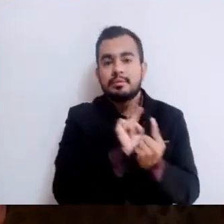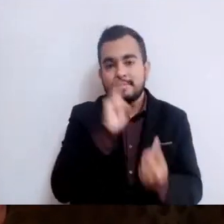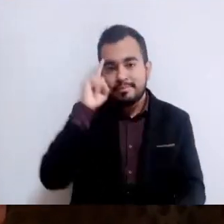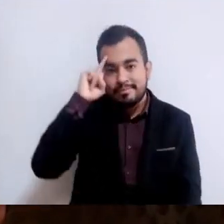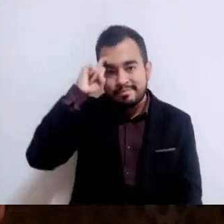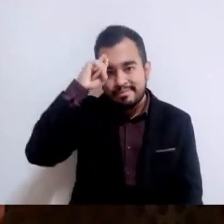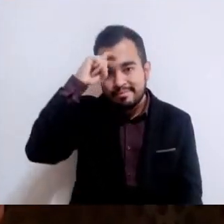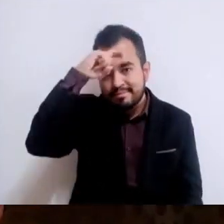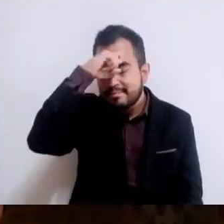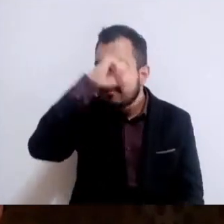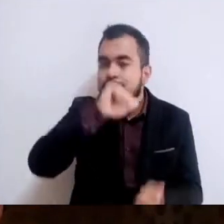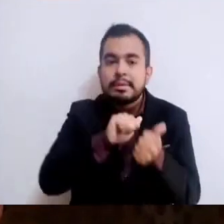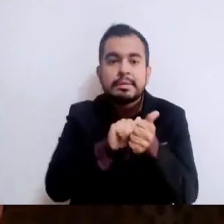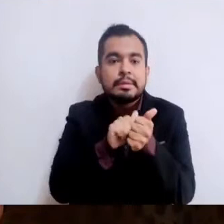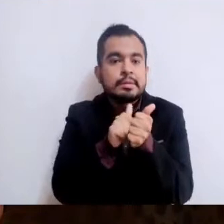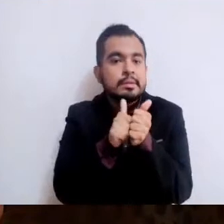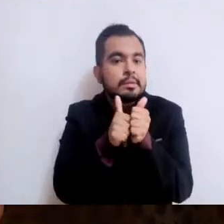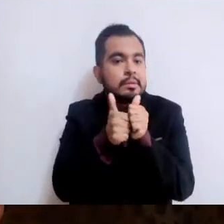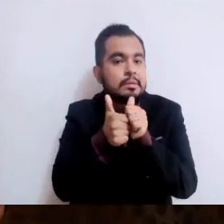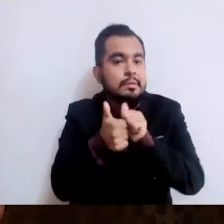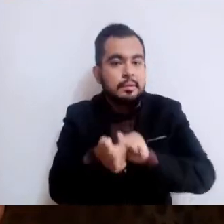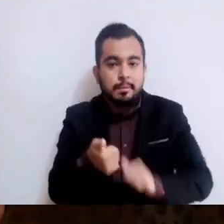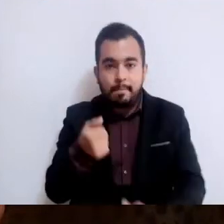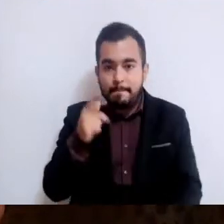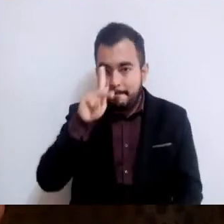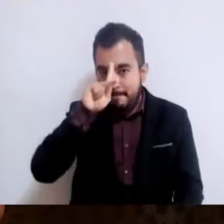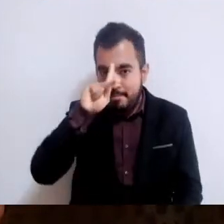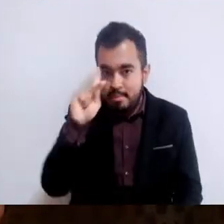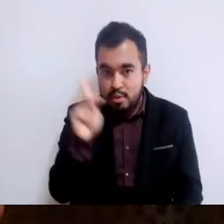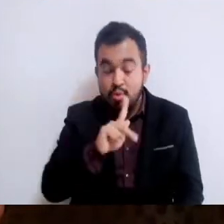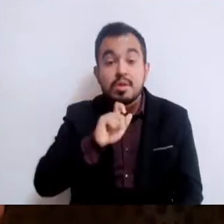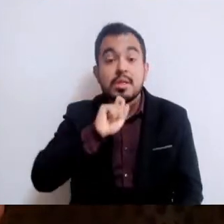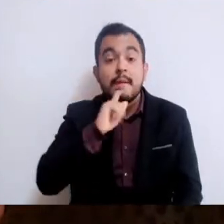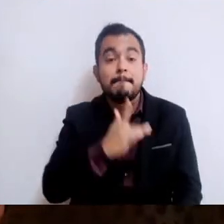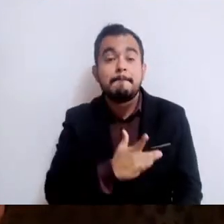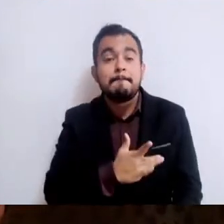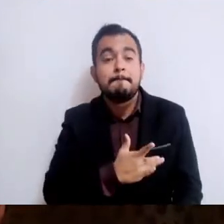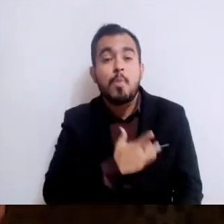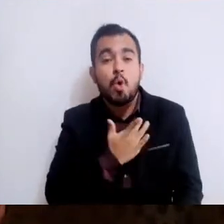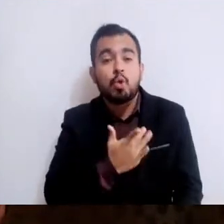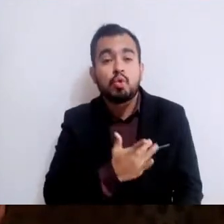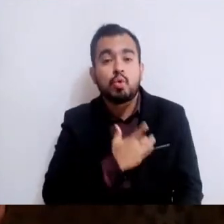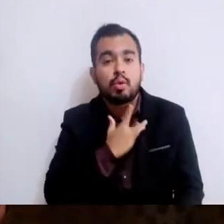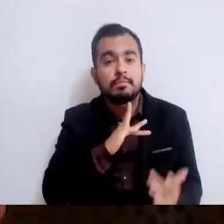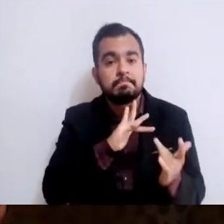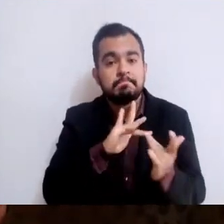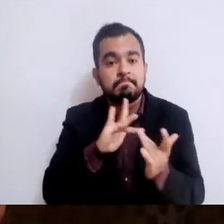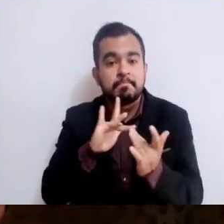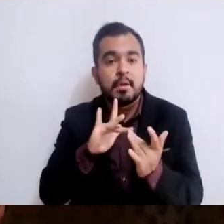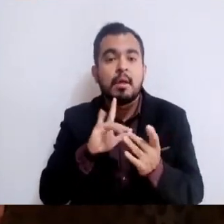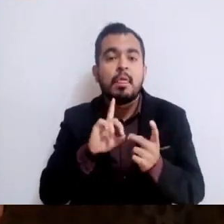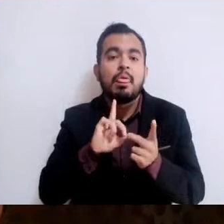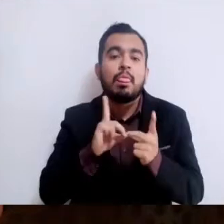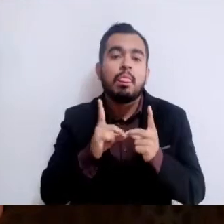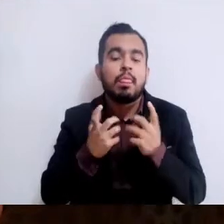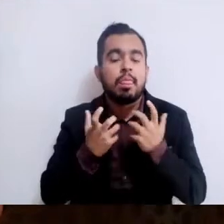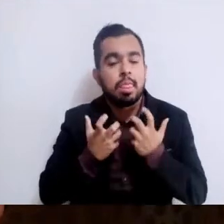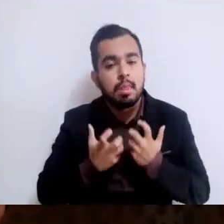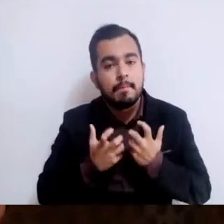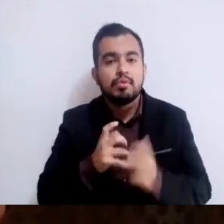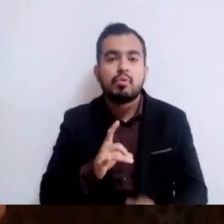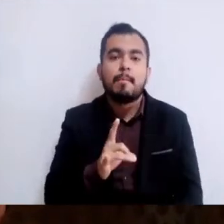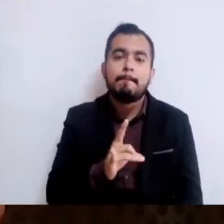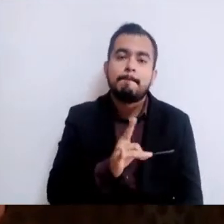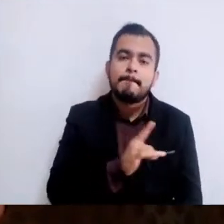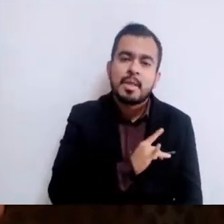profundamente afectadas y asimismo las relaciones emocionales. La depresión, el miedo, la ansiedad y